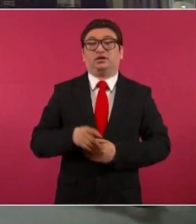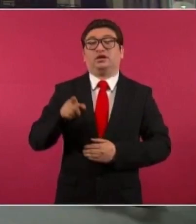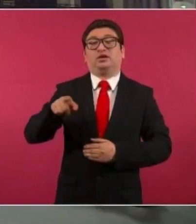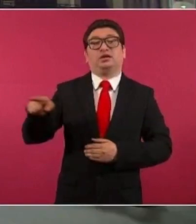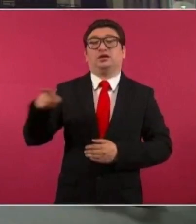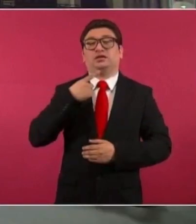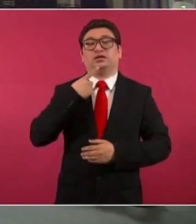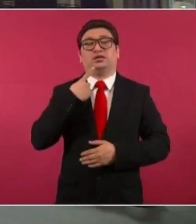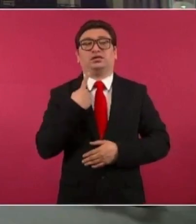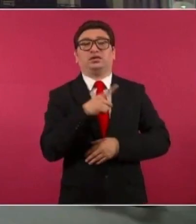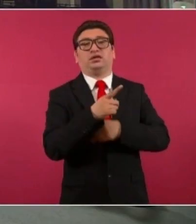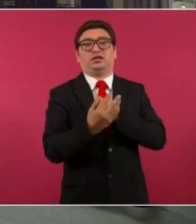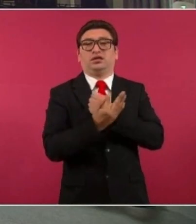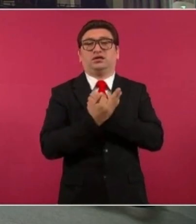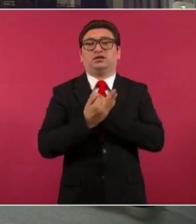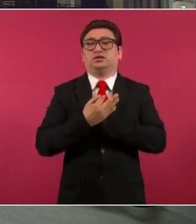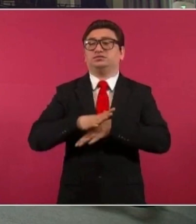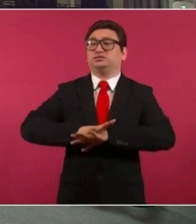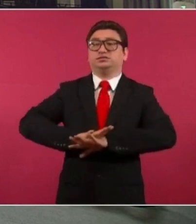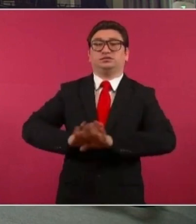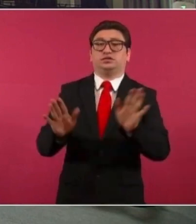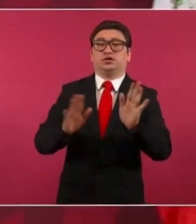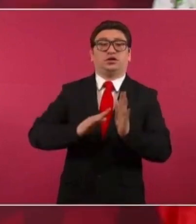amparo y ya.